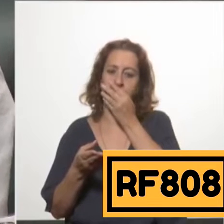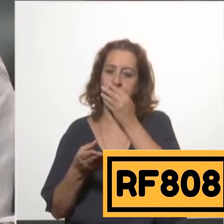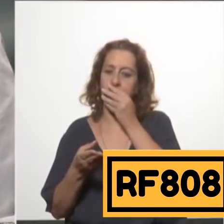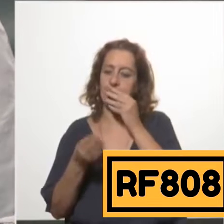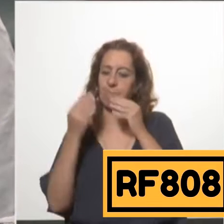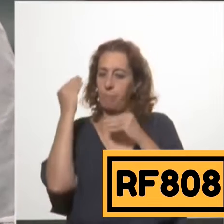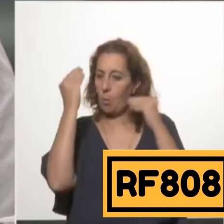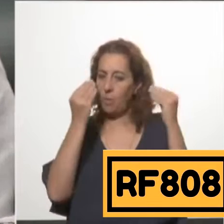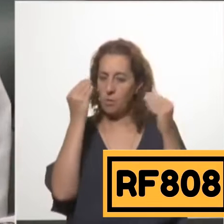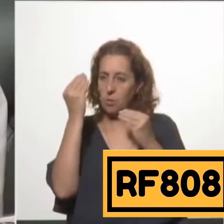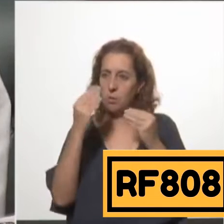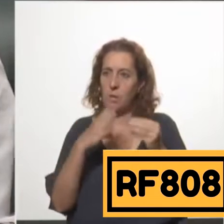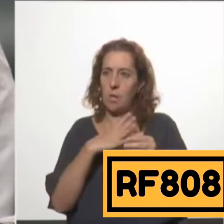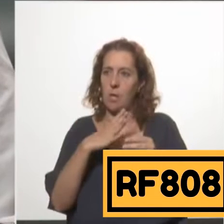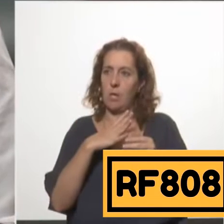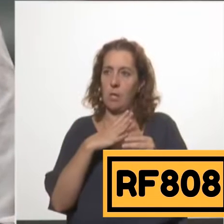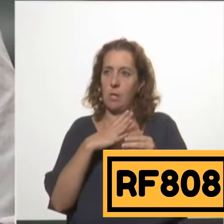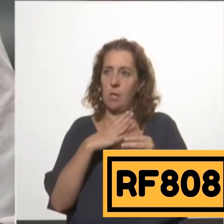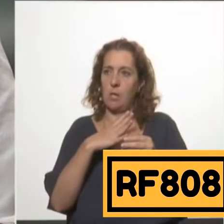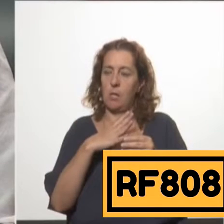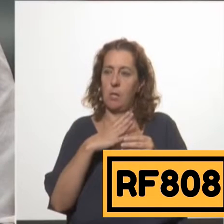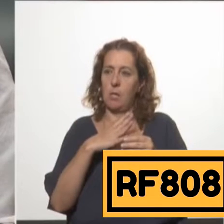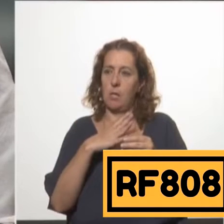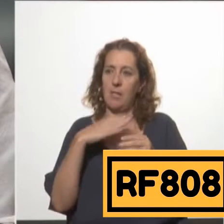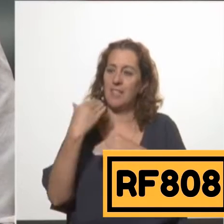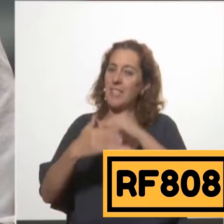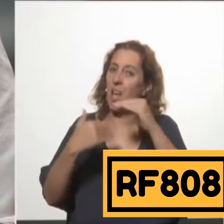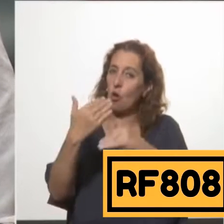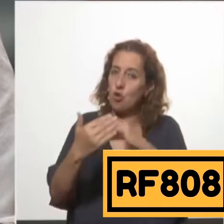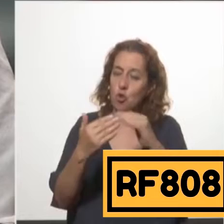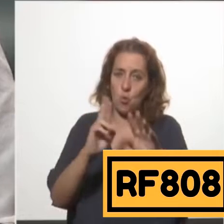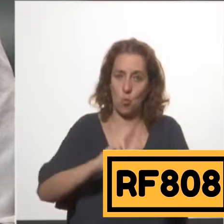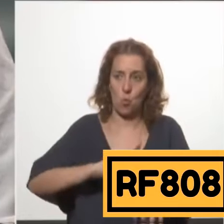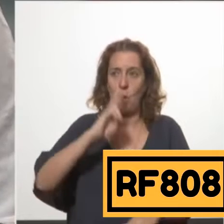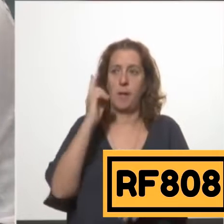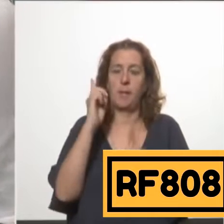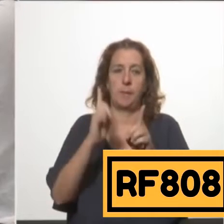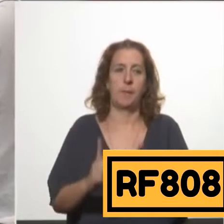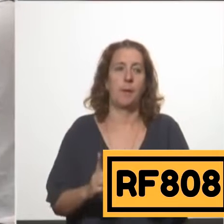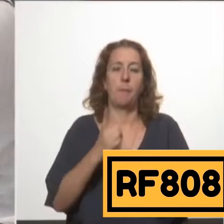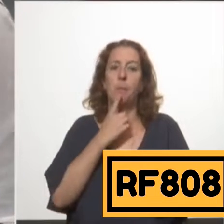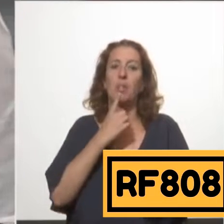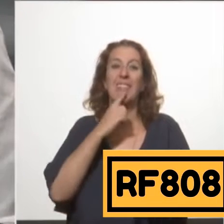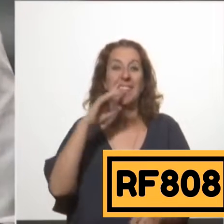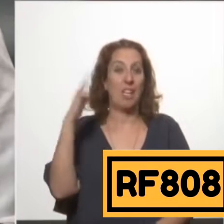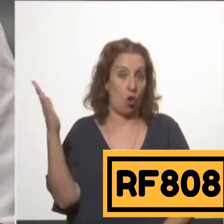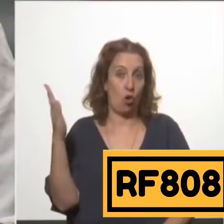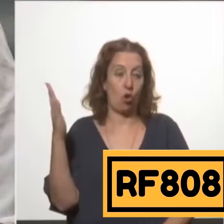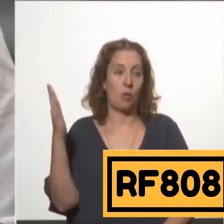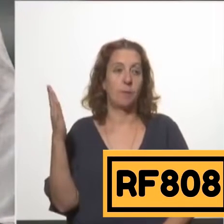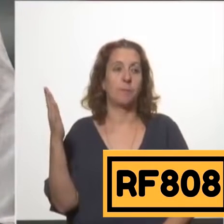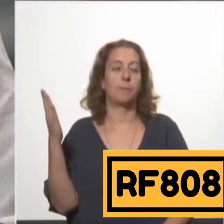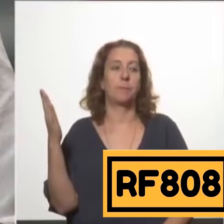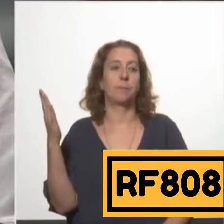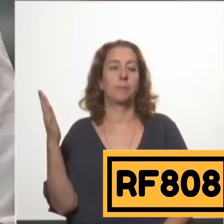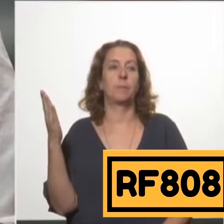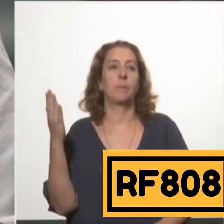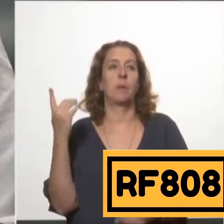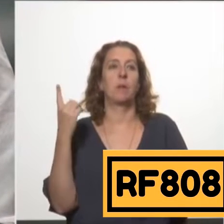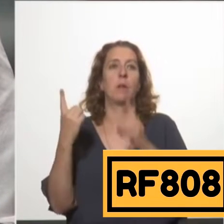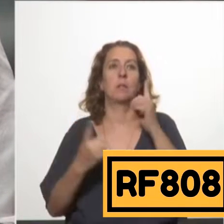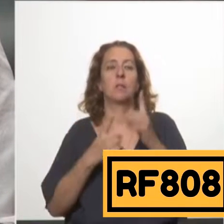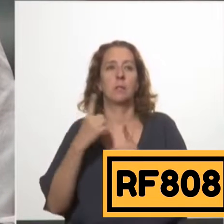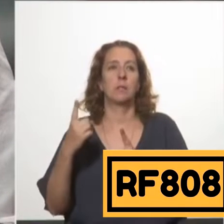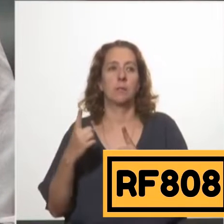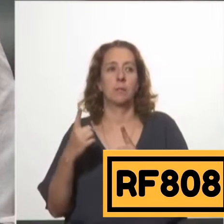la preocupación que uno tiene en términos de desarrollo de nuestro país, y sobre todo la política exterior y la inserción comercial, es que a veces